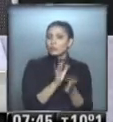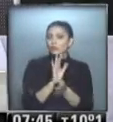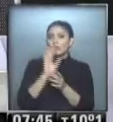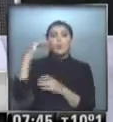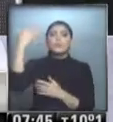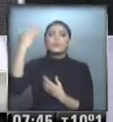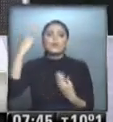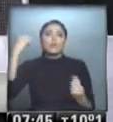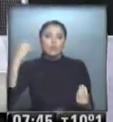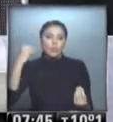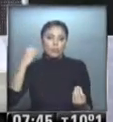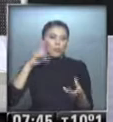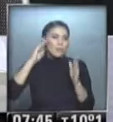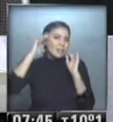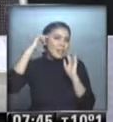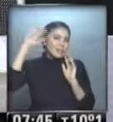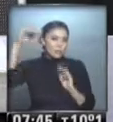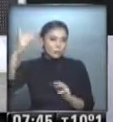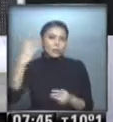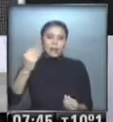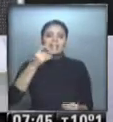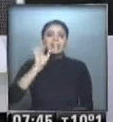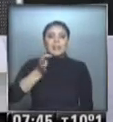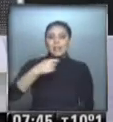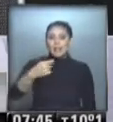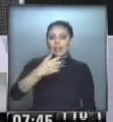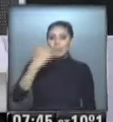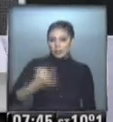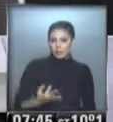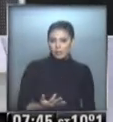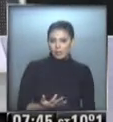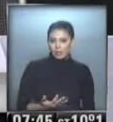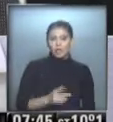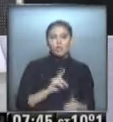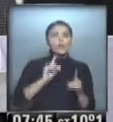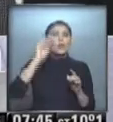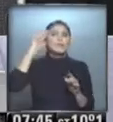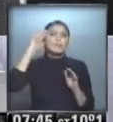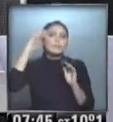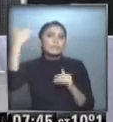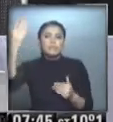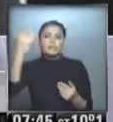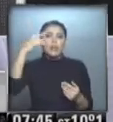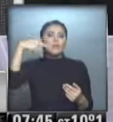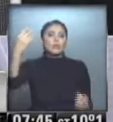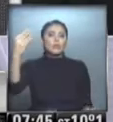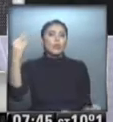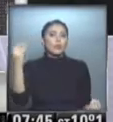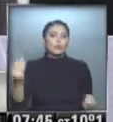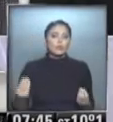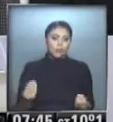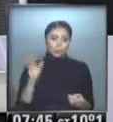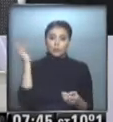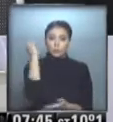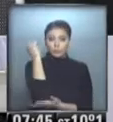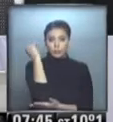proyección para medir el nivel de gasto real y no es en realidad una proyección en sí sobre lo que va a pasar en